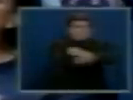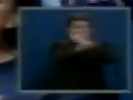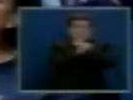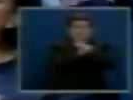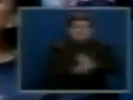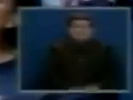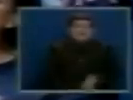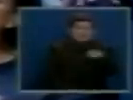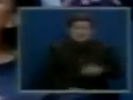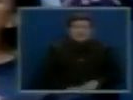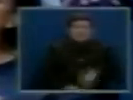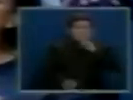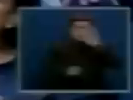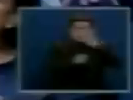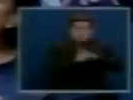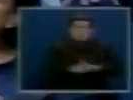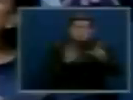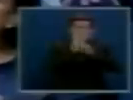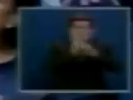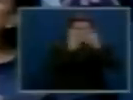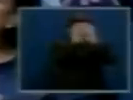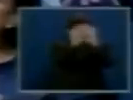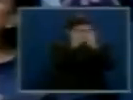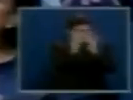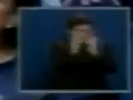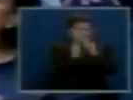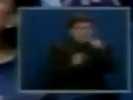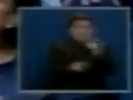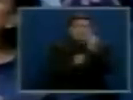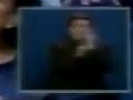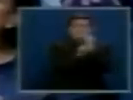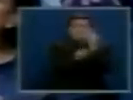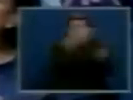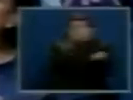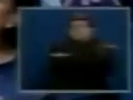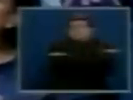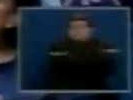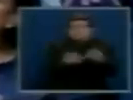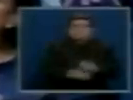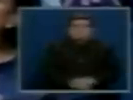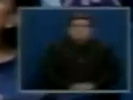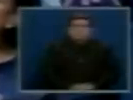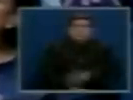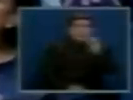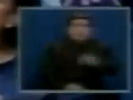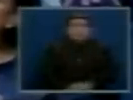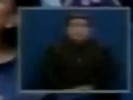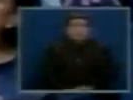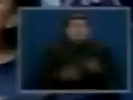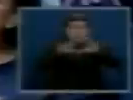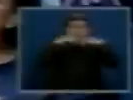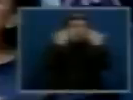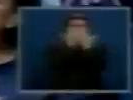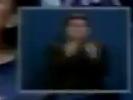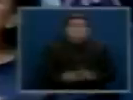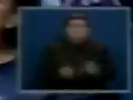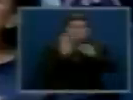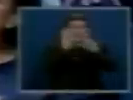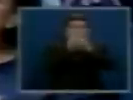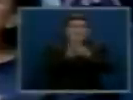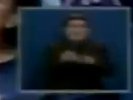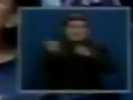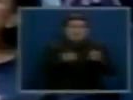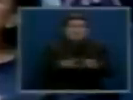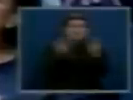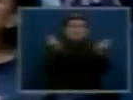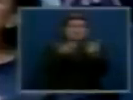el escrupuloso acatamiento de la ley por parte de estas instituciones? es la Comisión Legislativa de Control de Gasto Público